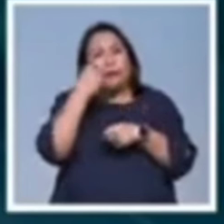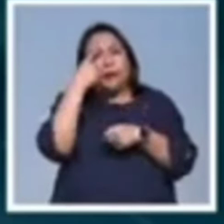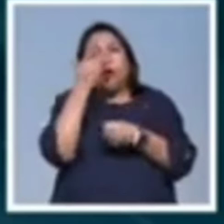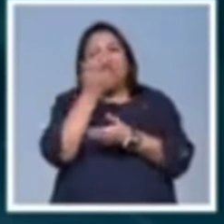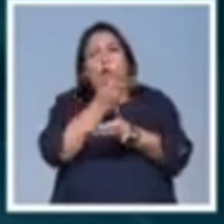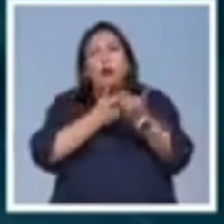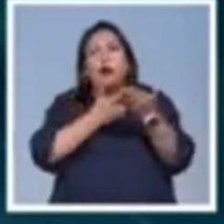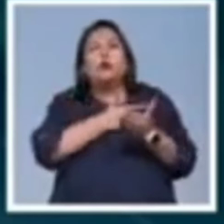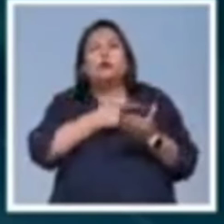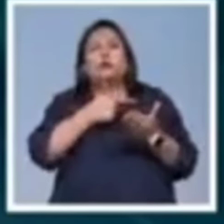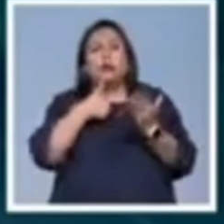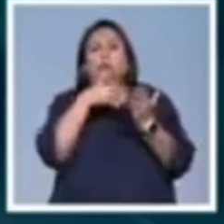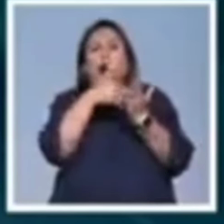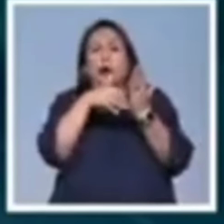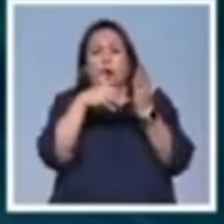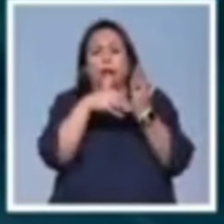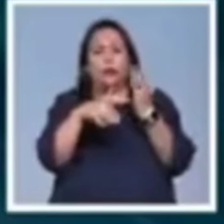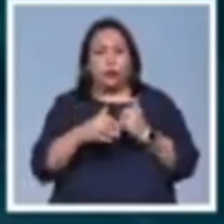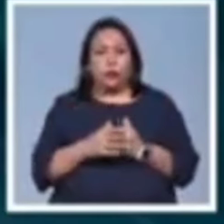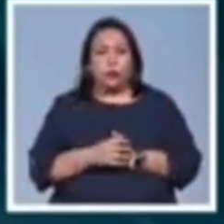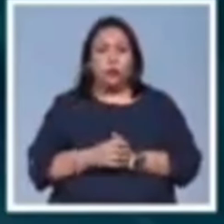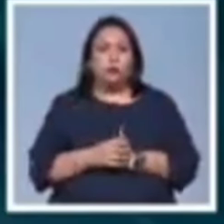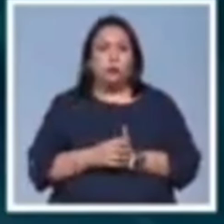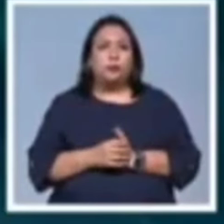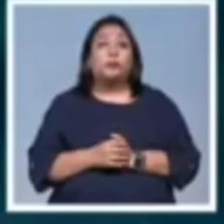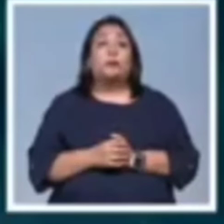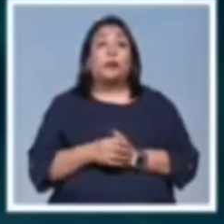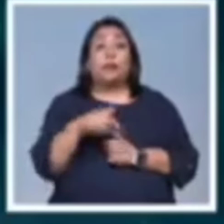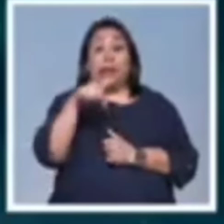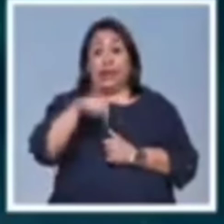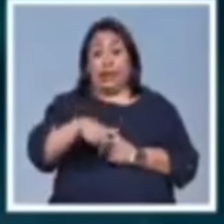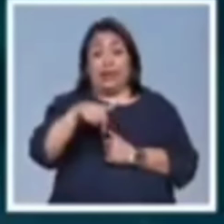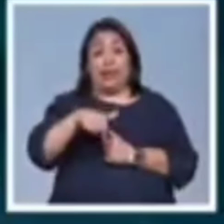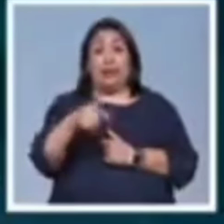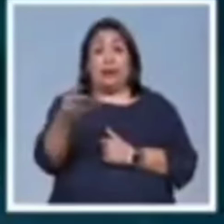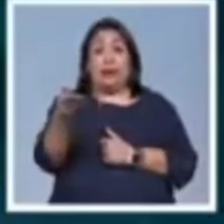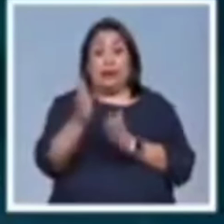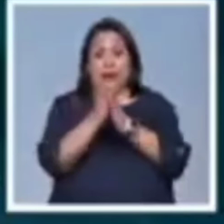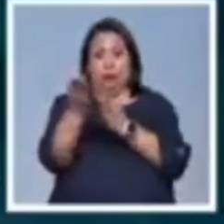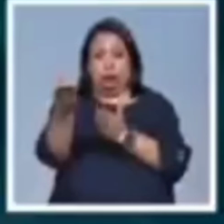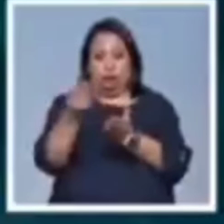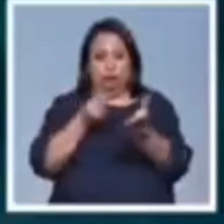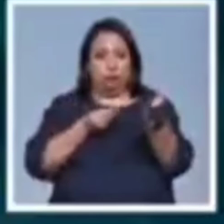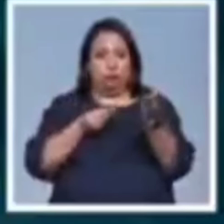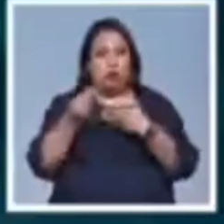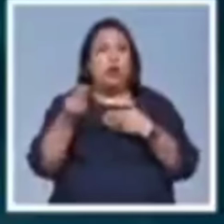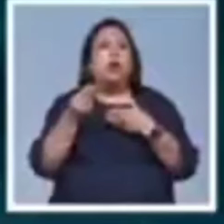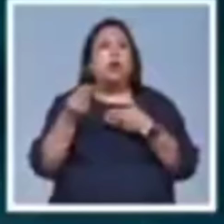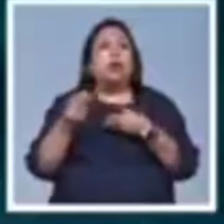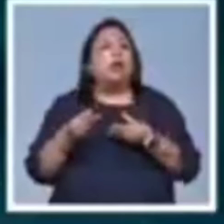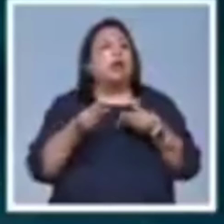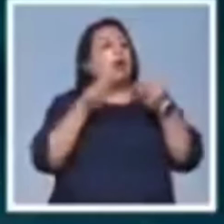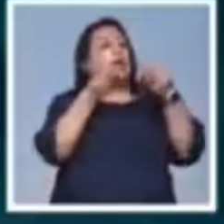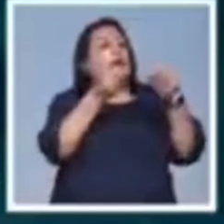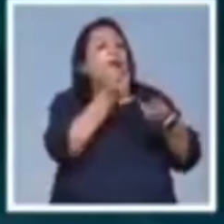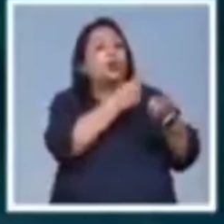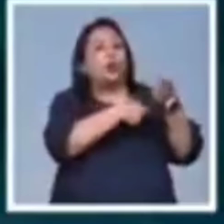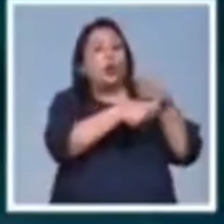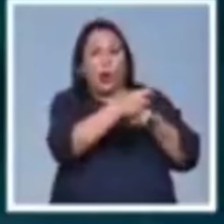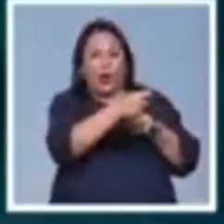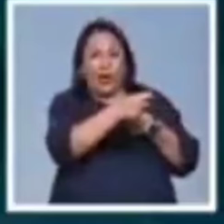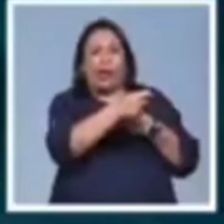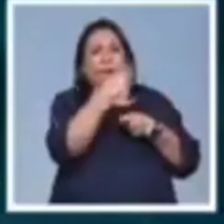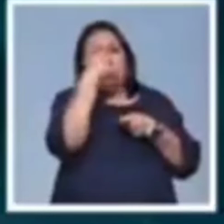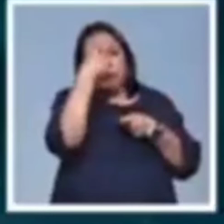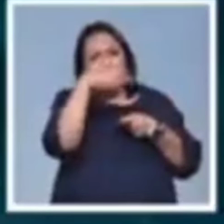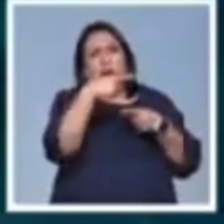compartir el gusto por la lectura. Aquí en esta área recibimos los libros, las pasamos a las áreas de trueque para que, si